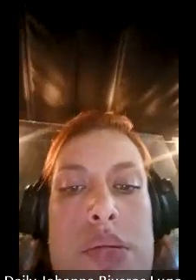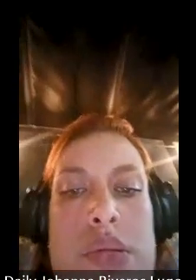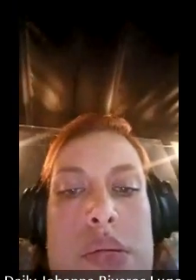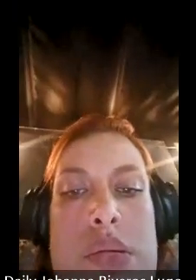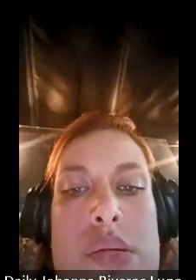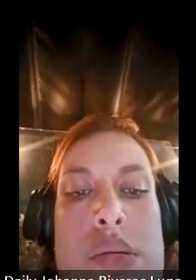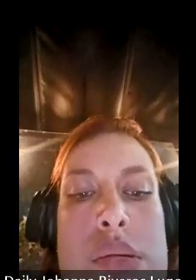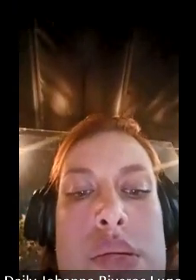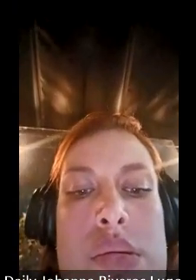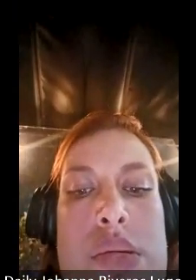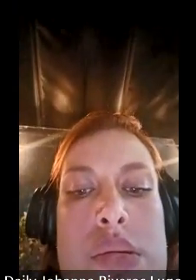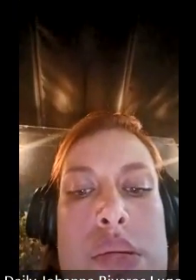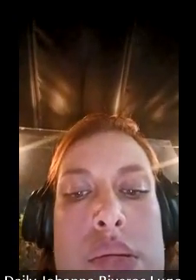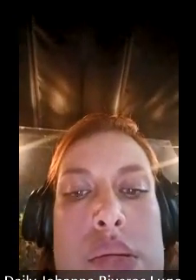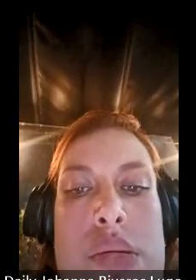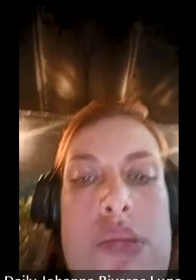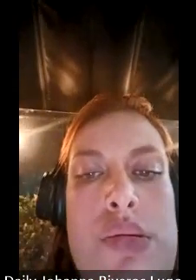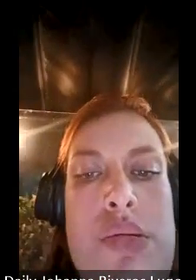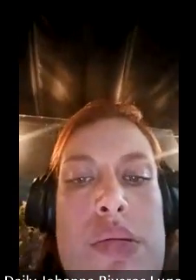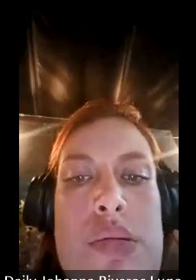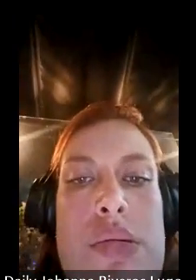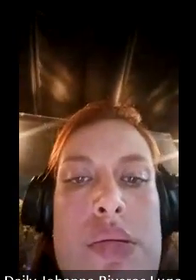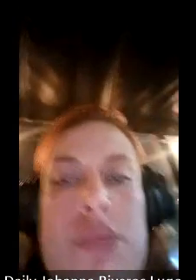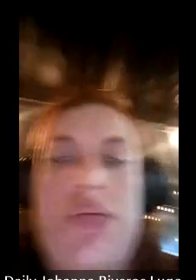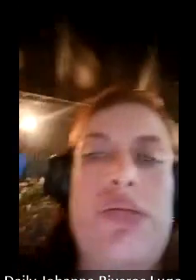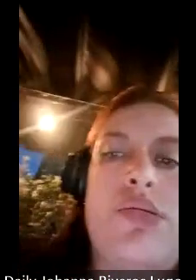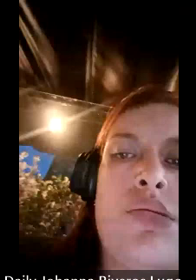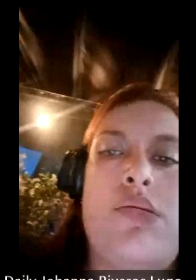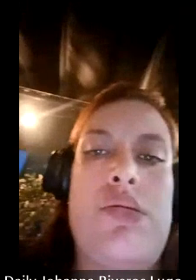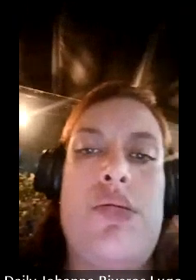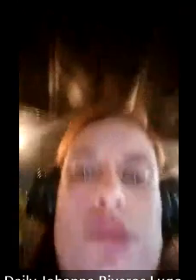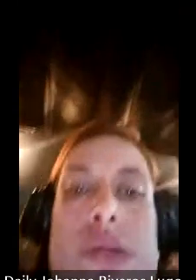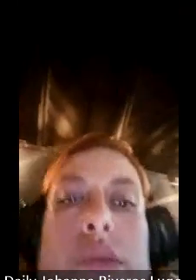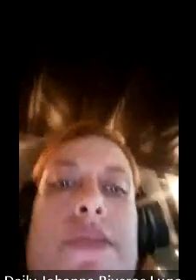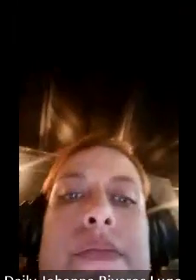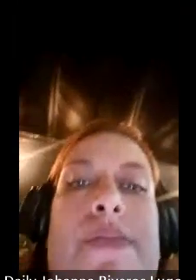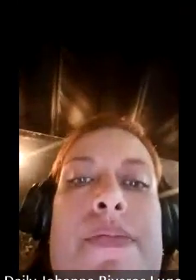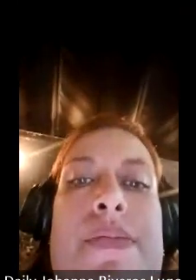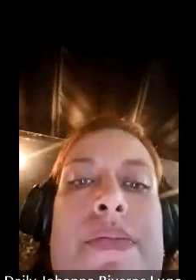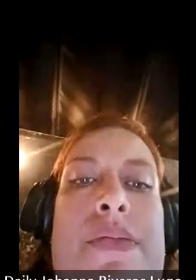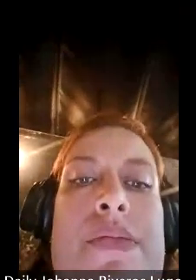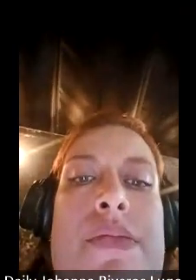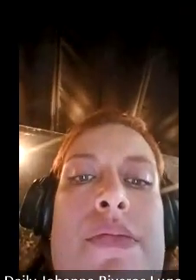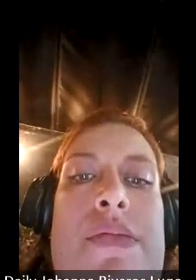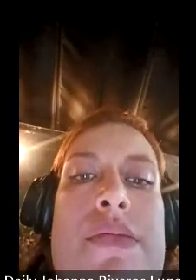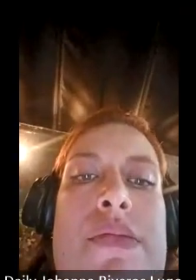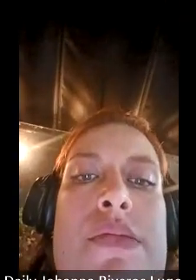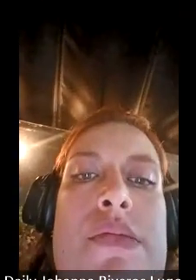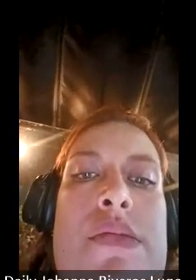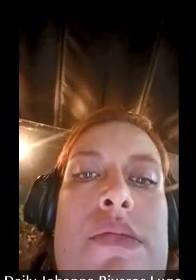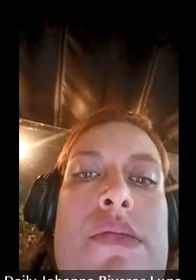Y por ejemplo, si cambiamos el medio, por ejemplo, en el agua, la velocidad del sonido ya viaja a